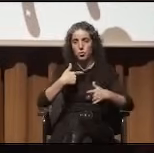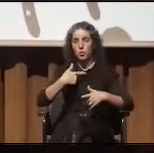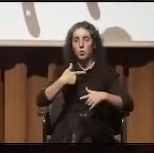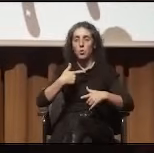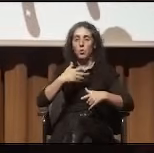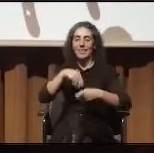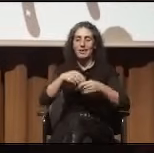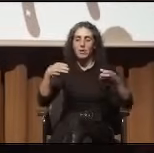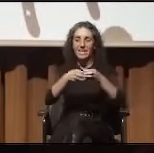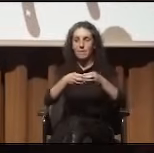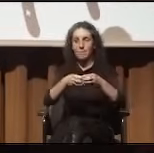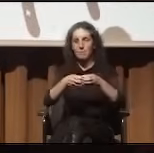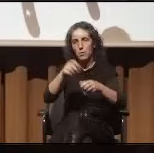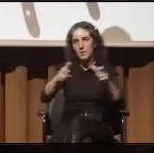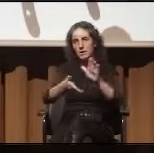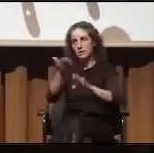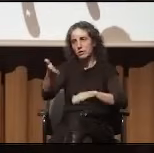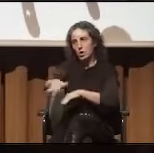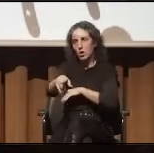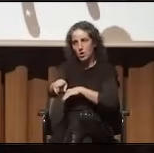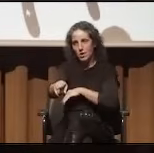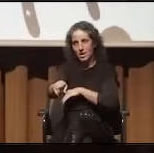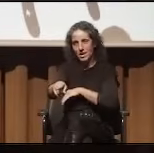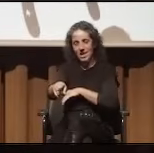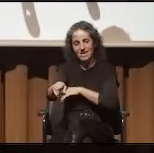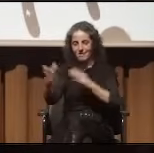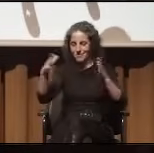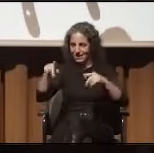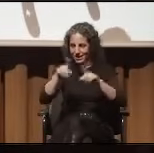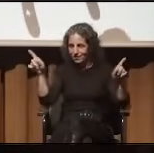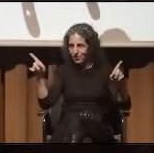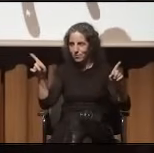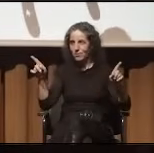escucho, pero no me basta, no es suficiente.